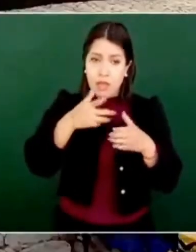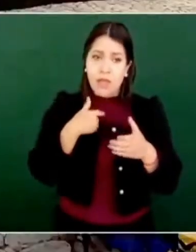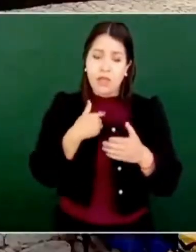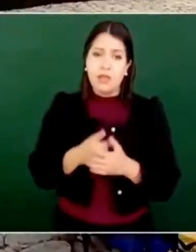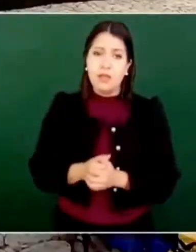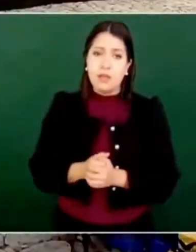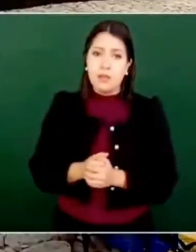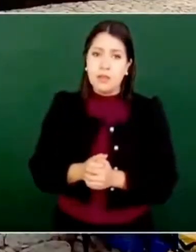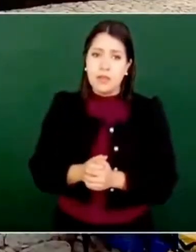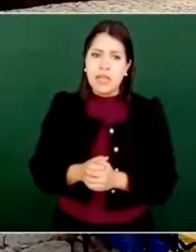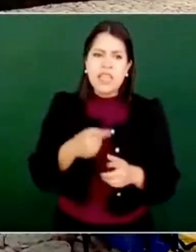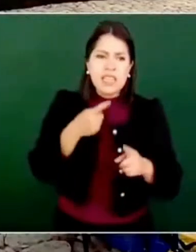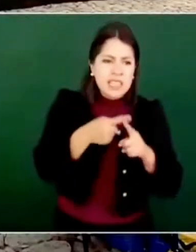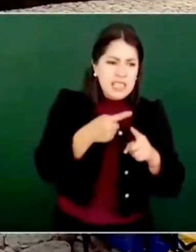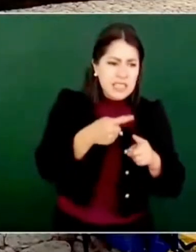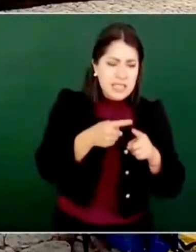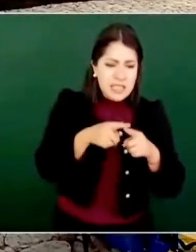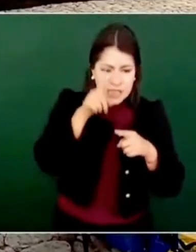la